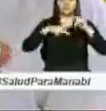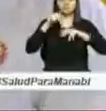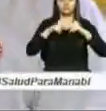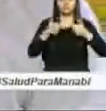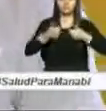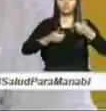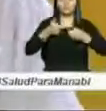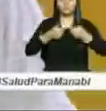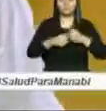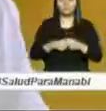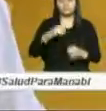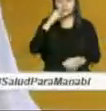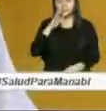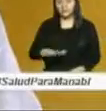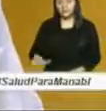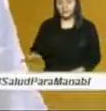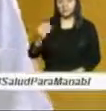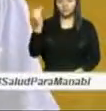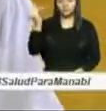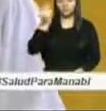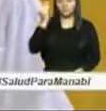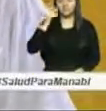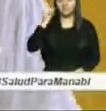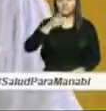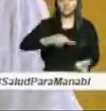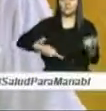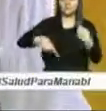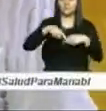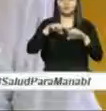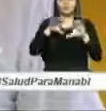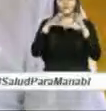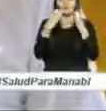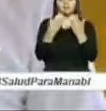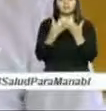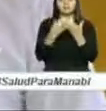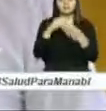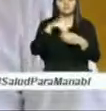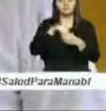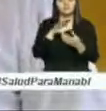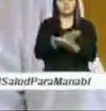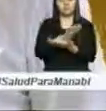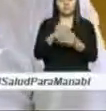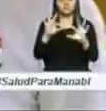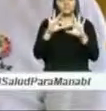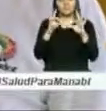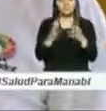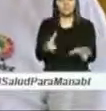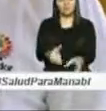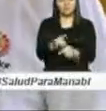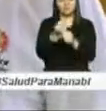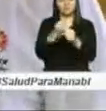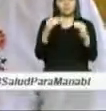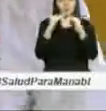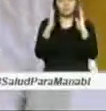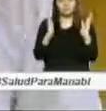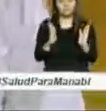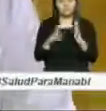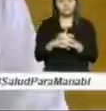fueron que los niños y jóvenes retornaran a clases y que las familias recuperaran sus viviendas.